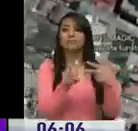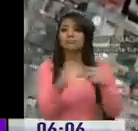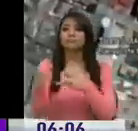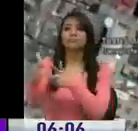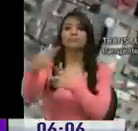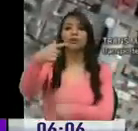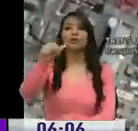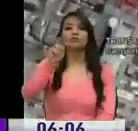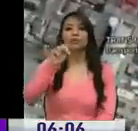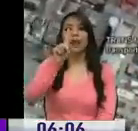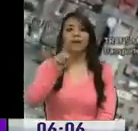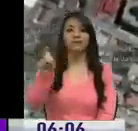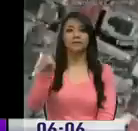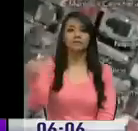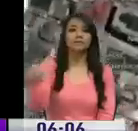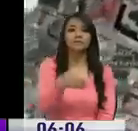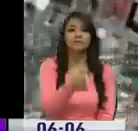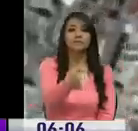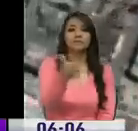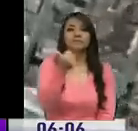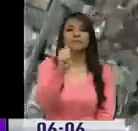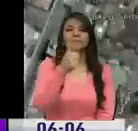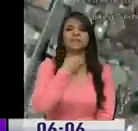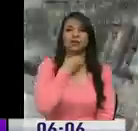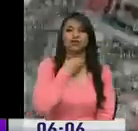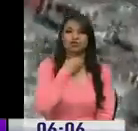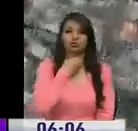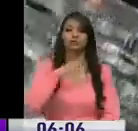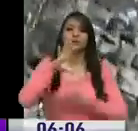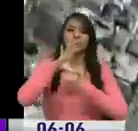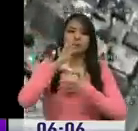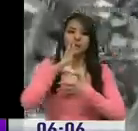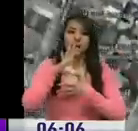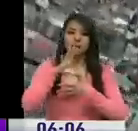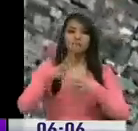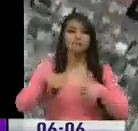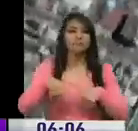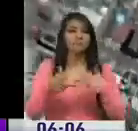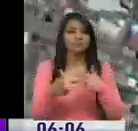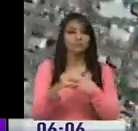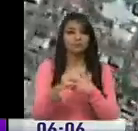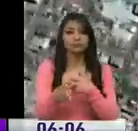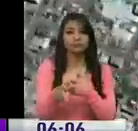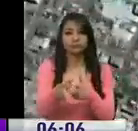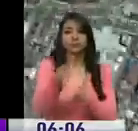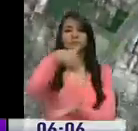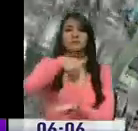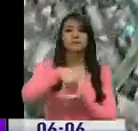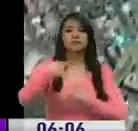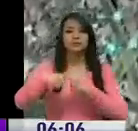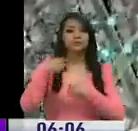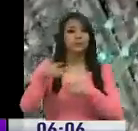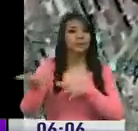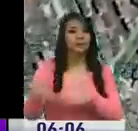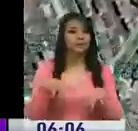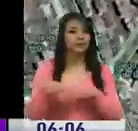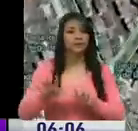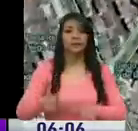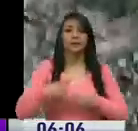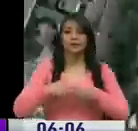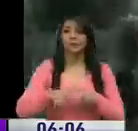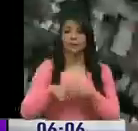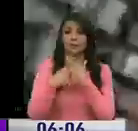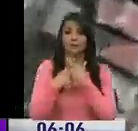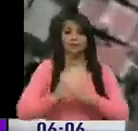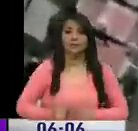Suárez y que va hacia la 10 de agosto hacia la améric zonas en las cuales está el centro norte de la actividad de la ciudad de Quito